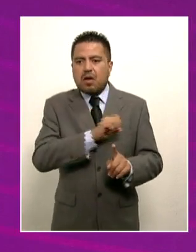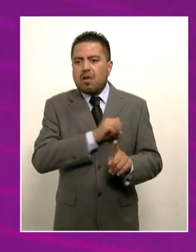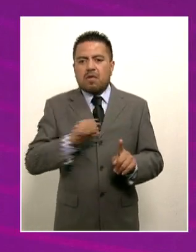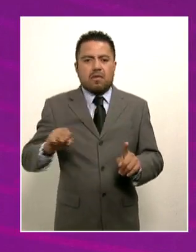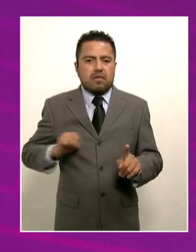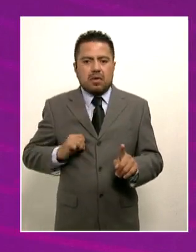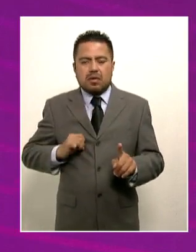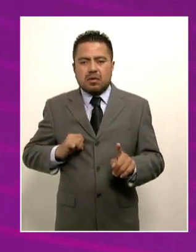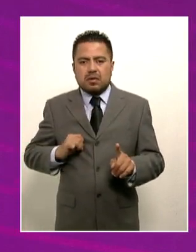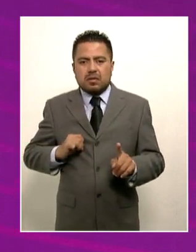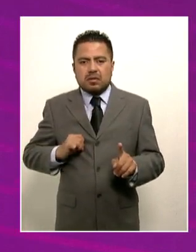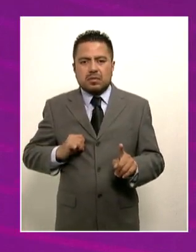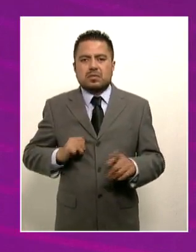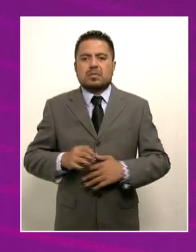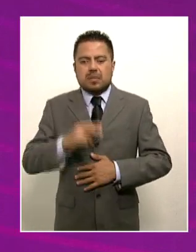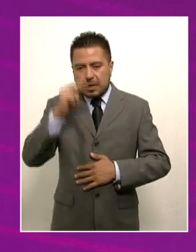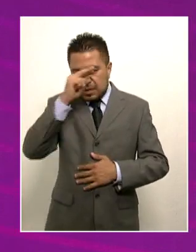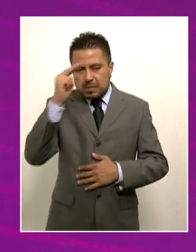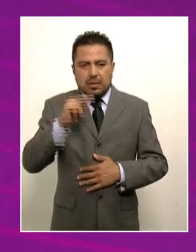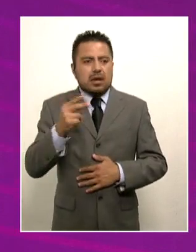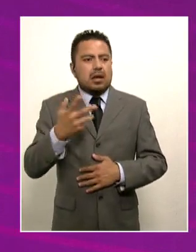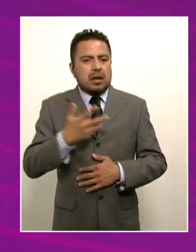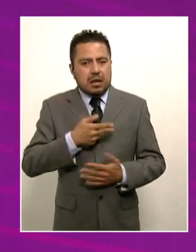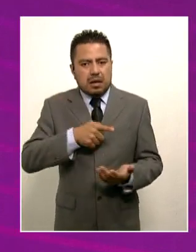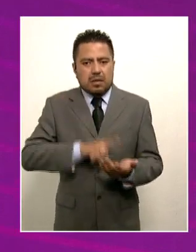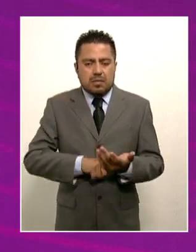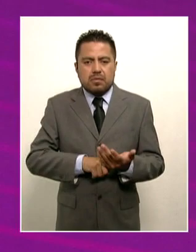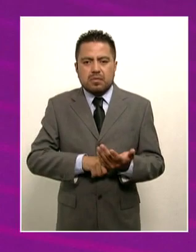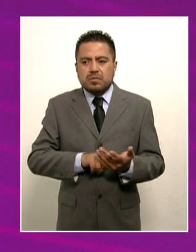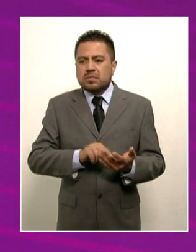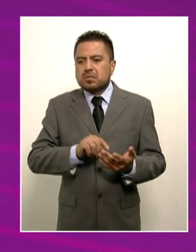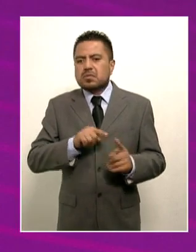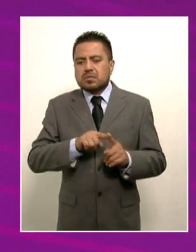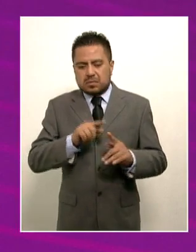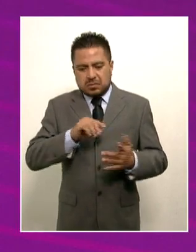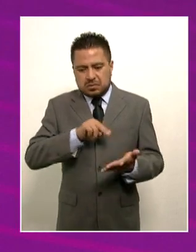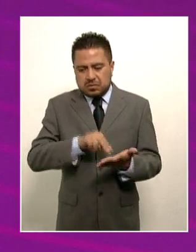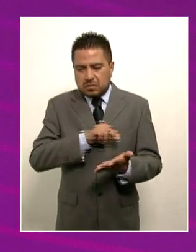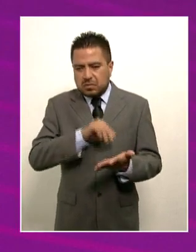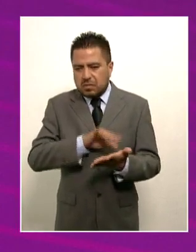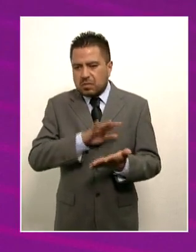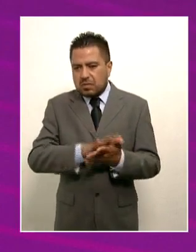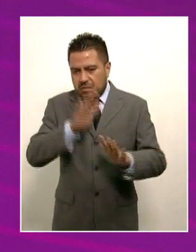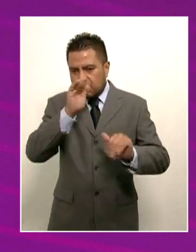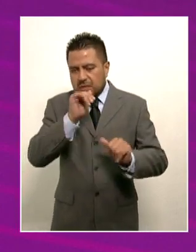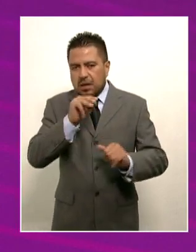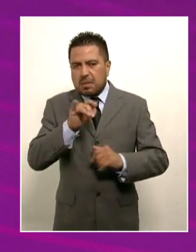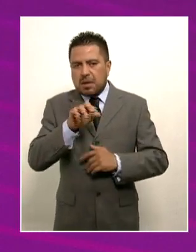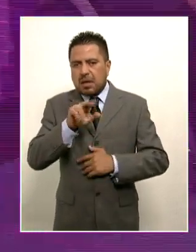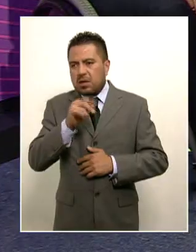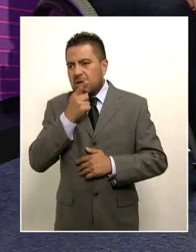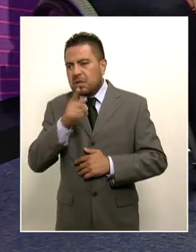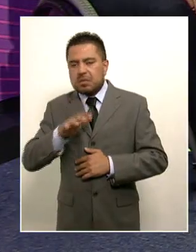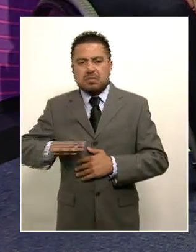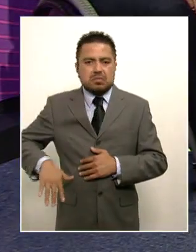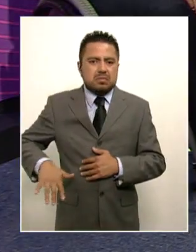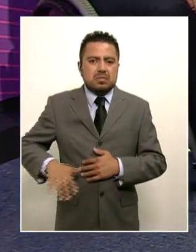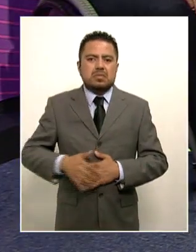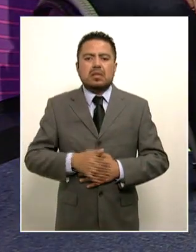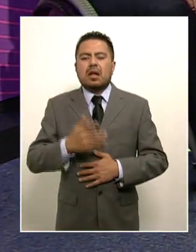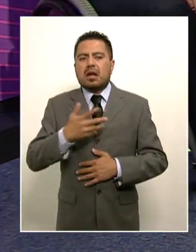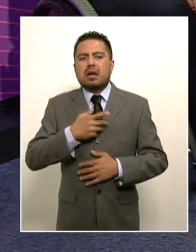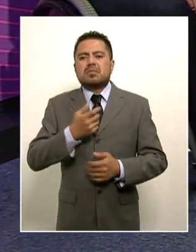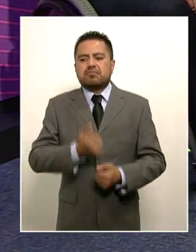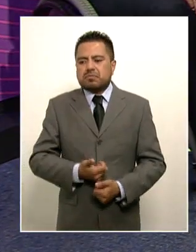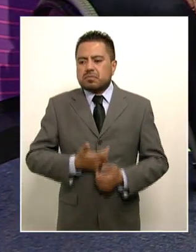obligación que México tiene en virtud de este tratado que mencionaba Marco, ¿no? Hay un